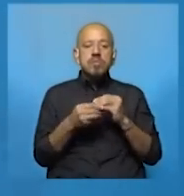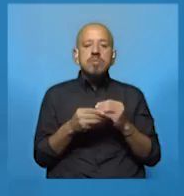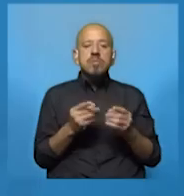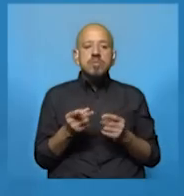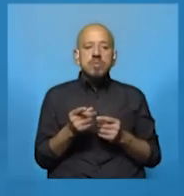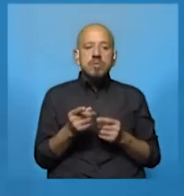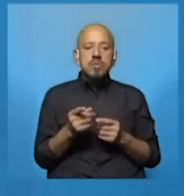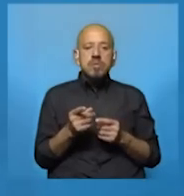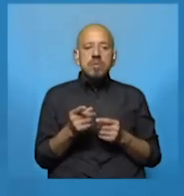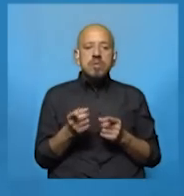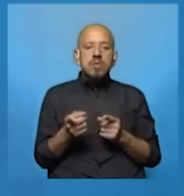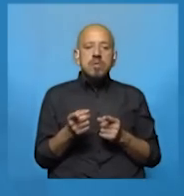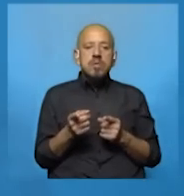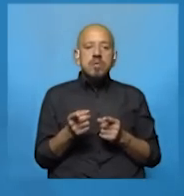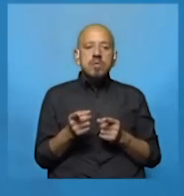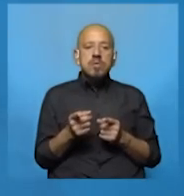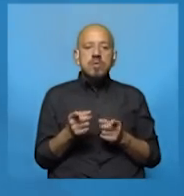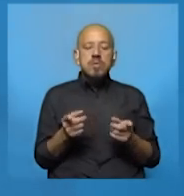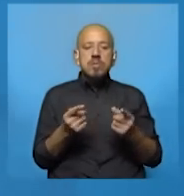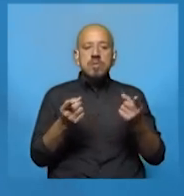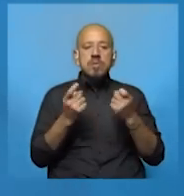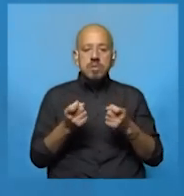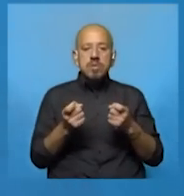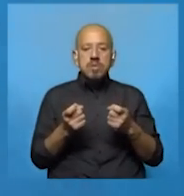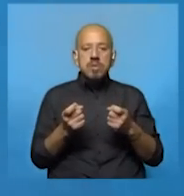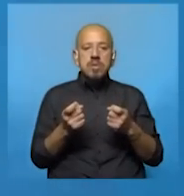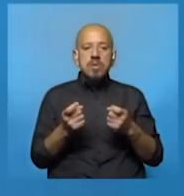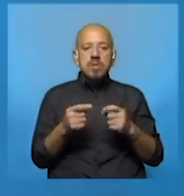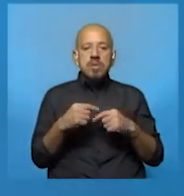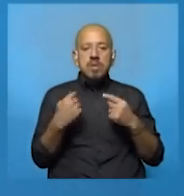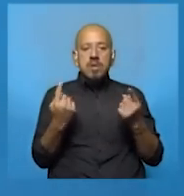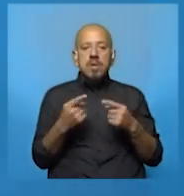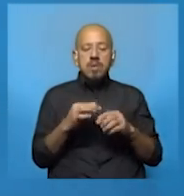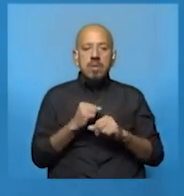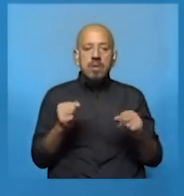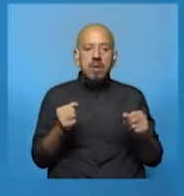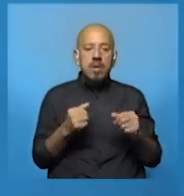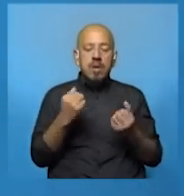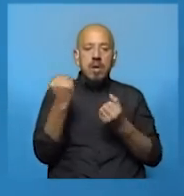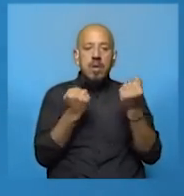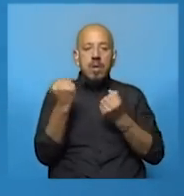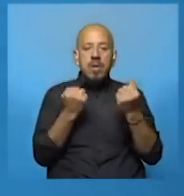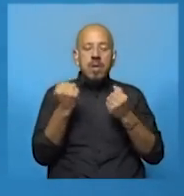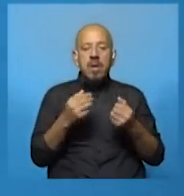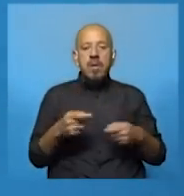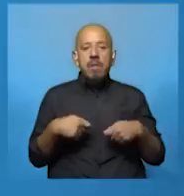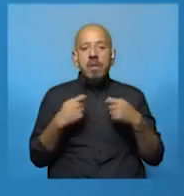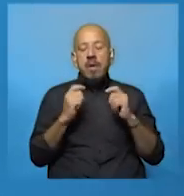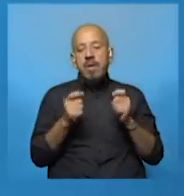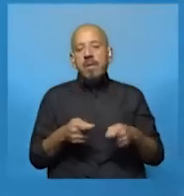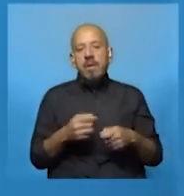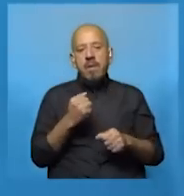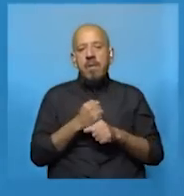por sí mismo necesita capital que entre de afuera para mover la economía para dar trabajo también entonces